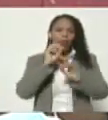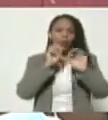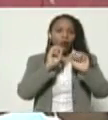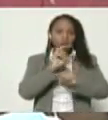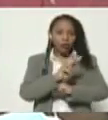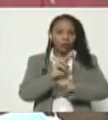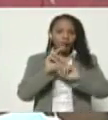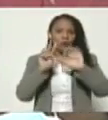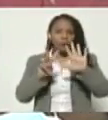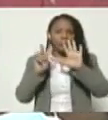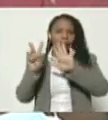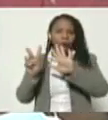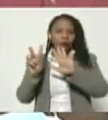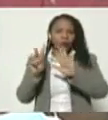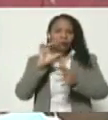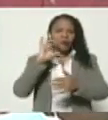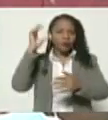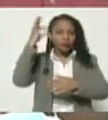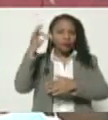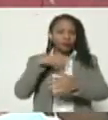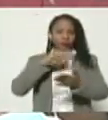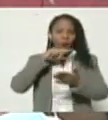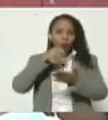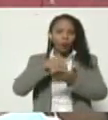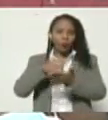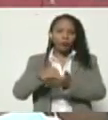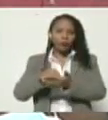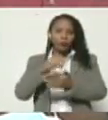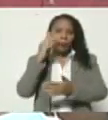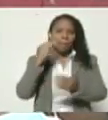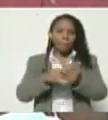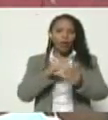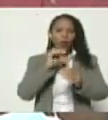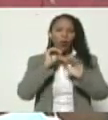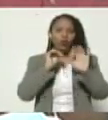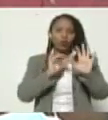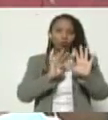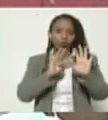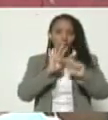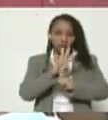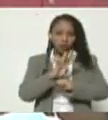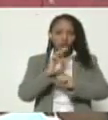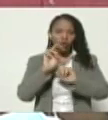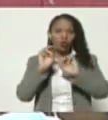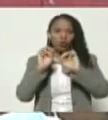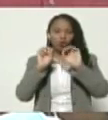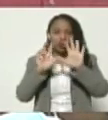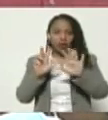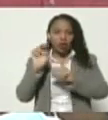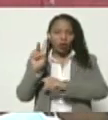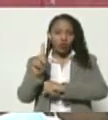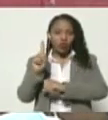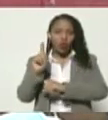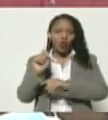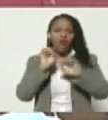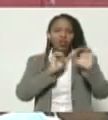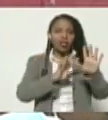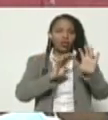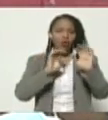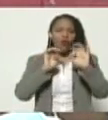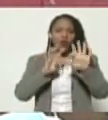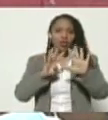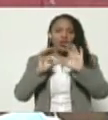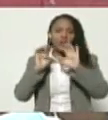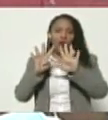1.277 Consejo Legislativo Nominal, 1.481 Consejo Municipal Nominal, 999 Consejo